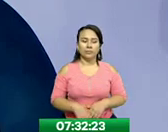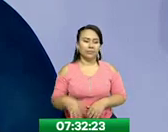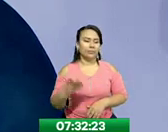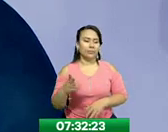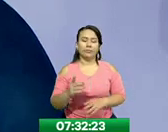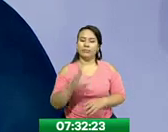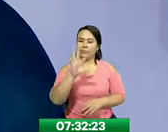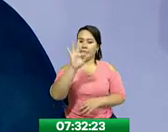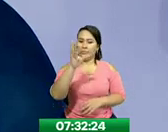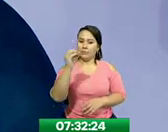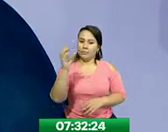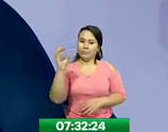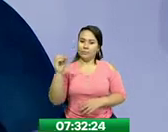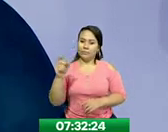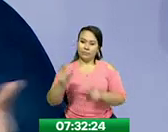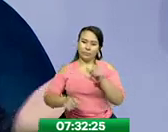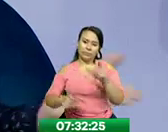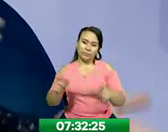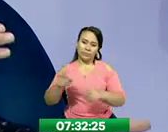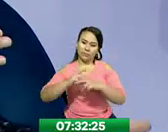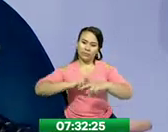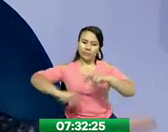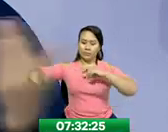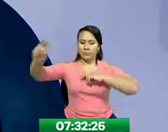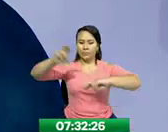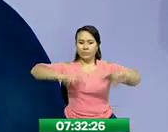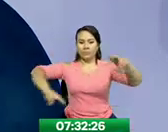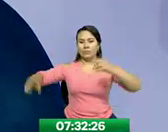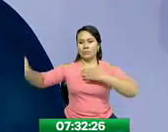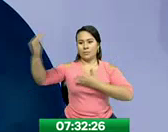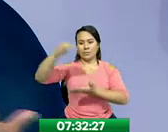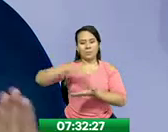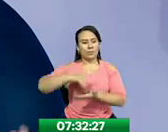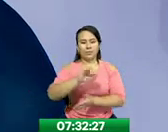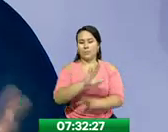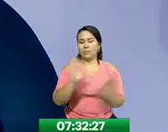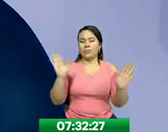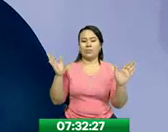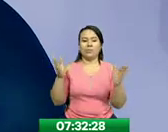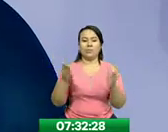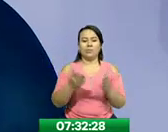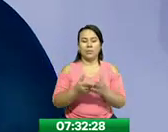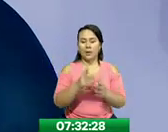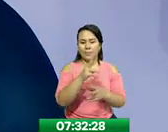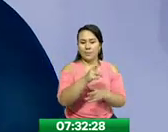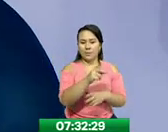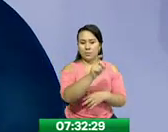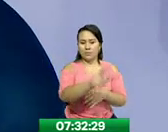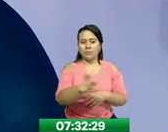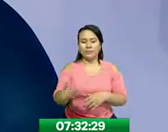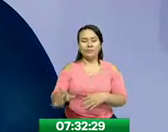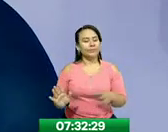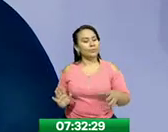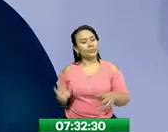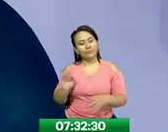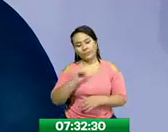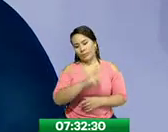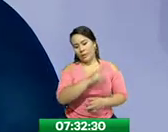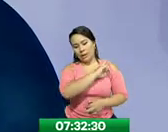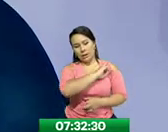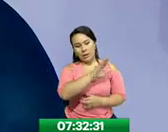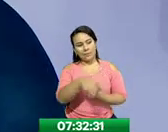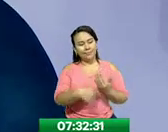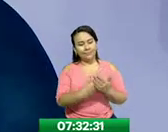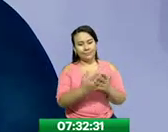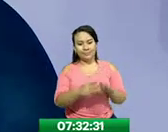suprimido 900 puestos porque no es que la gente sale y otros van a entrar. Son plazas que se suprimen totalmente en la organización,